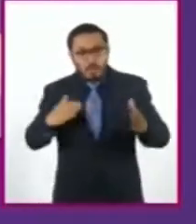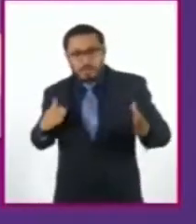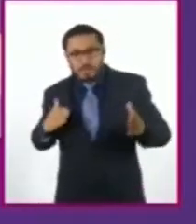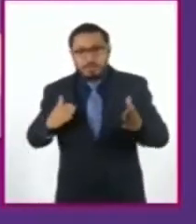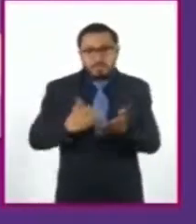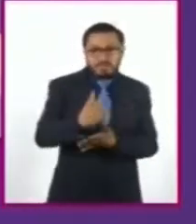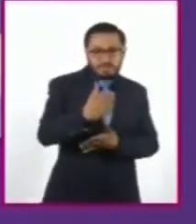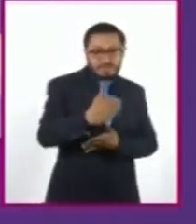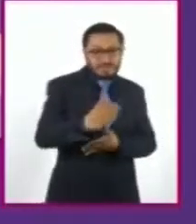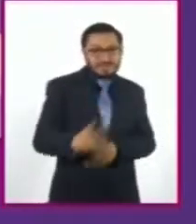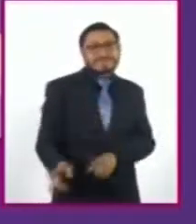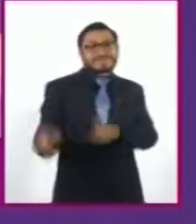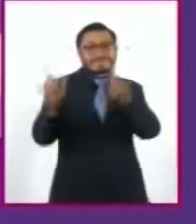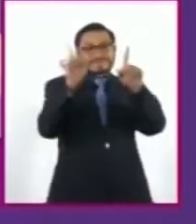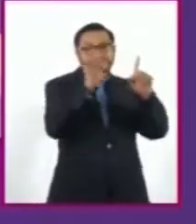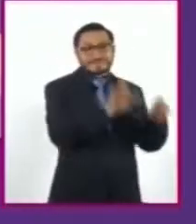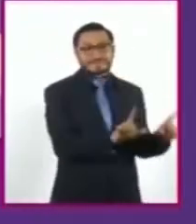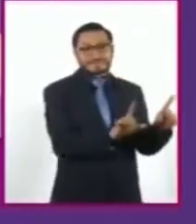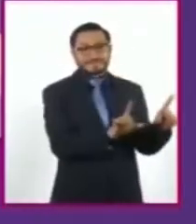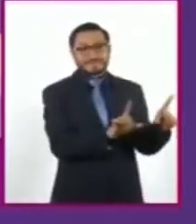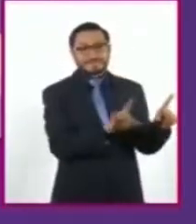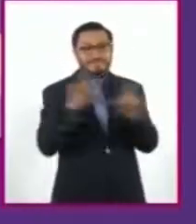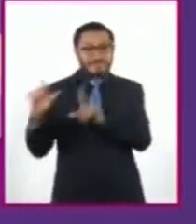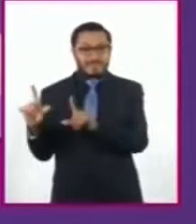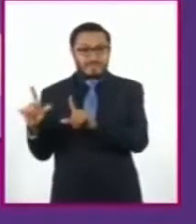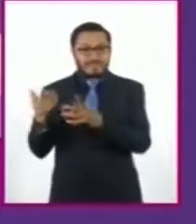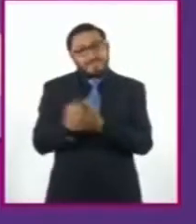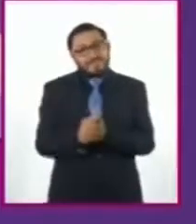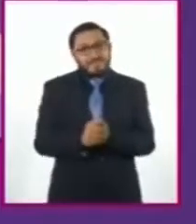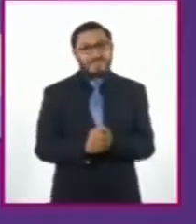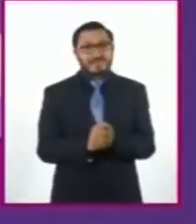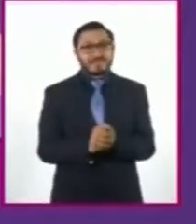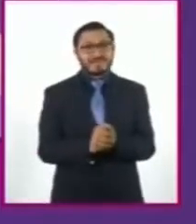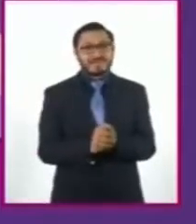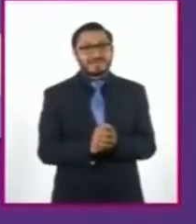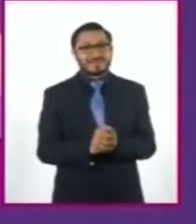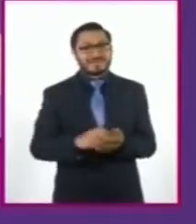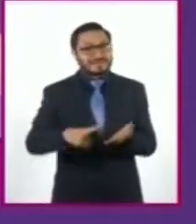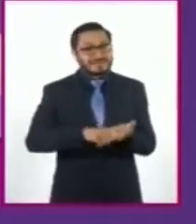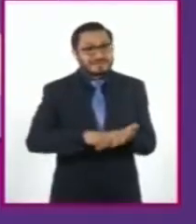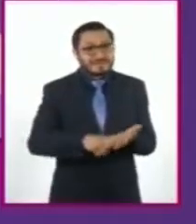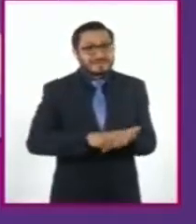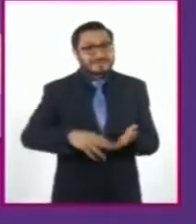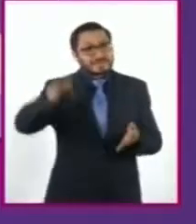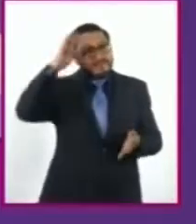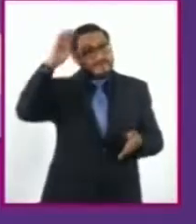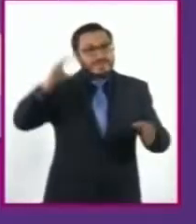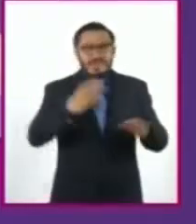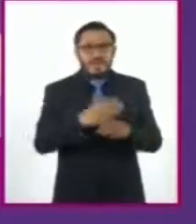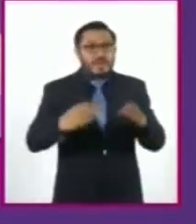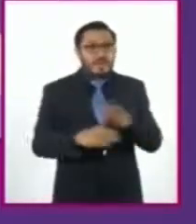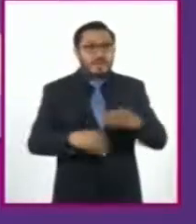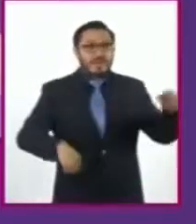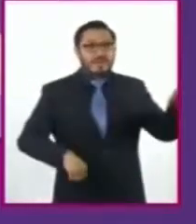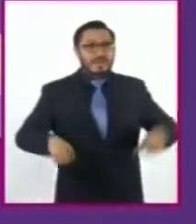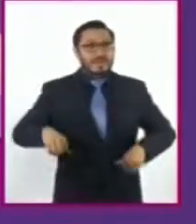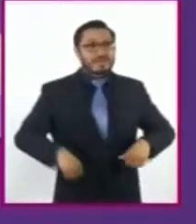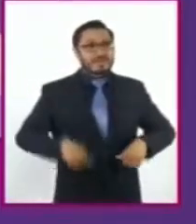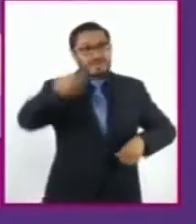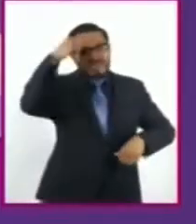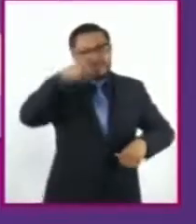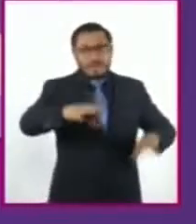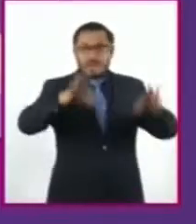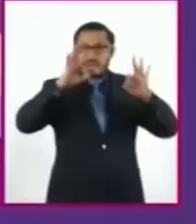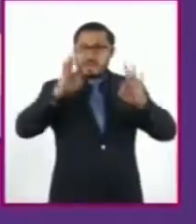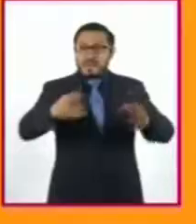el rectángulo verde, un pensamiento o acción para desarrollar satisfactoriamente su potencial.